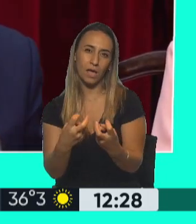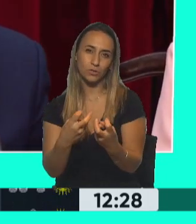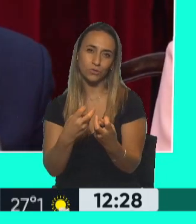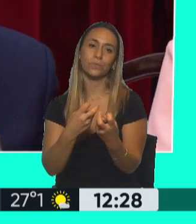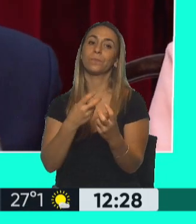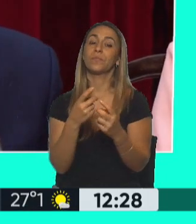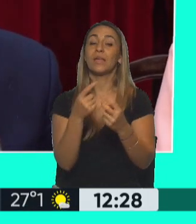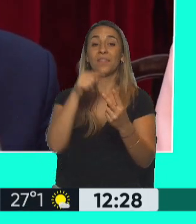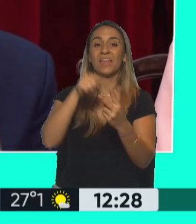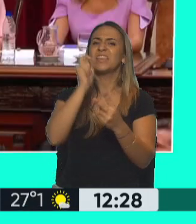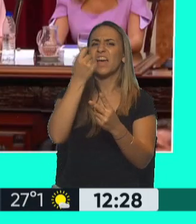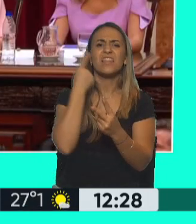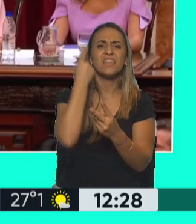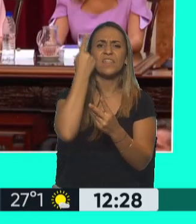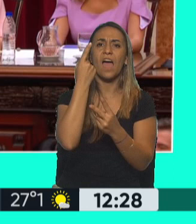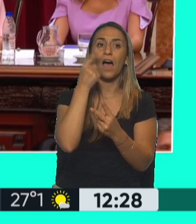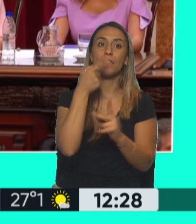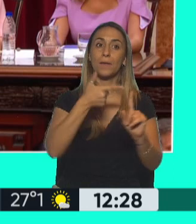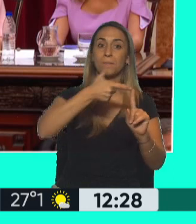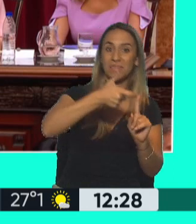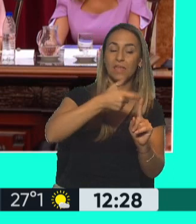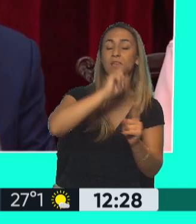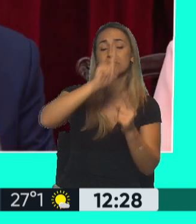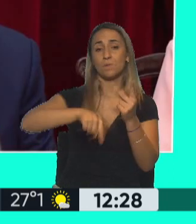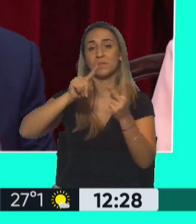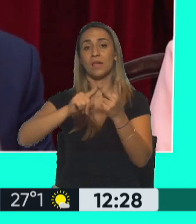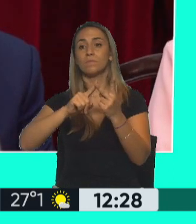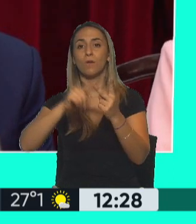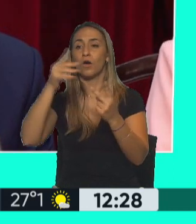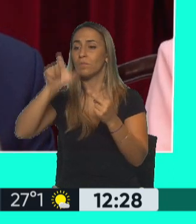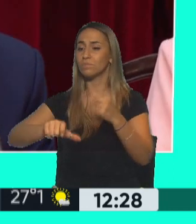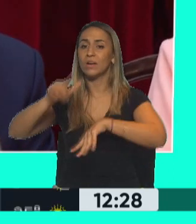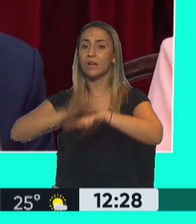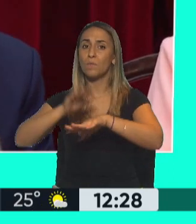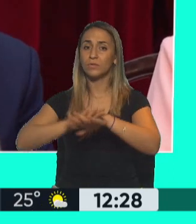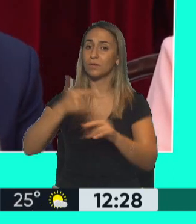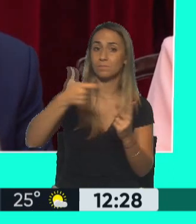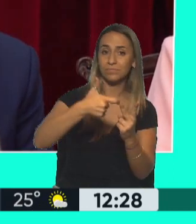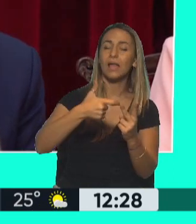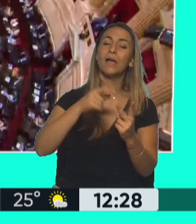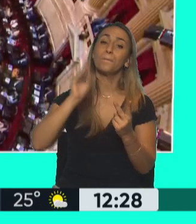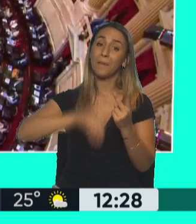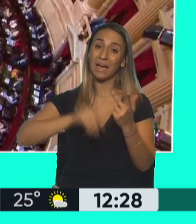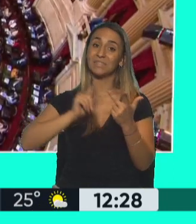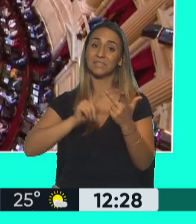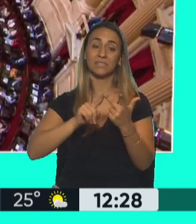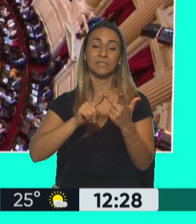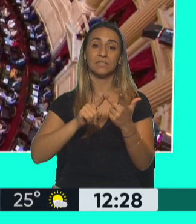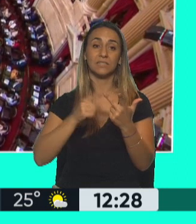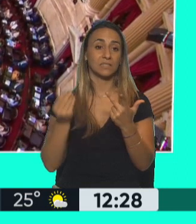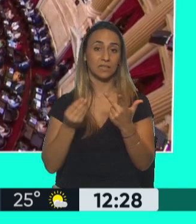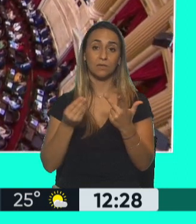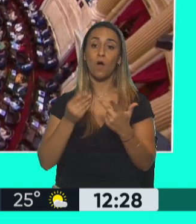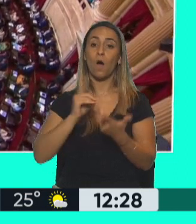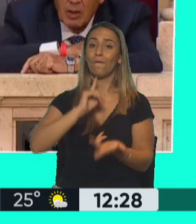los intelectuales. Exacto. Y después también hace referencia a la inhabilitación política intencional con, el fallo que condenó